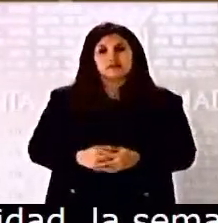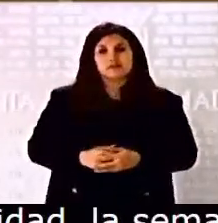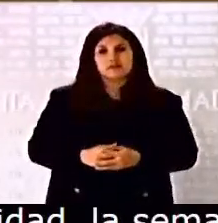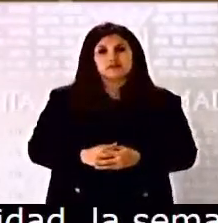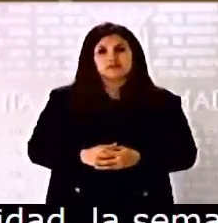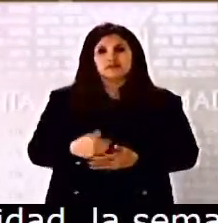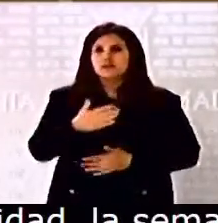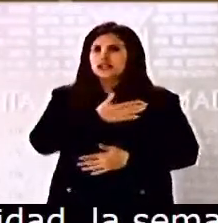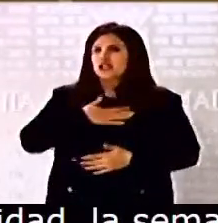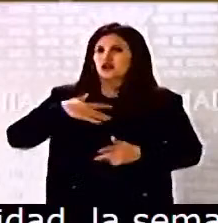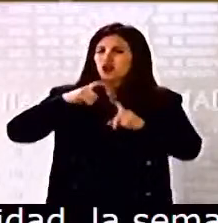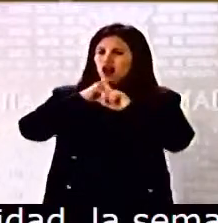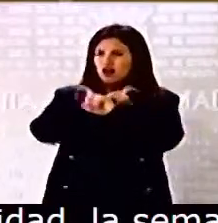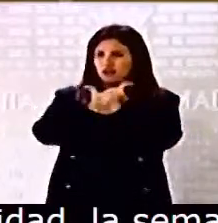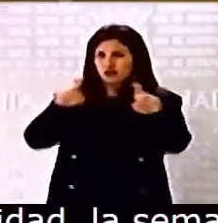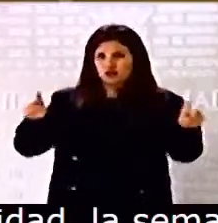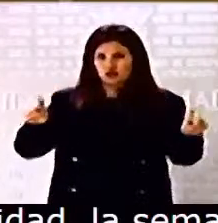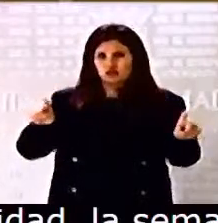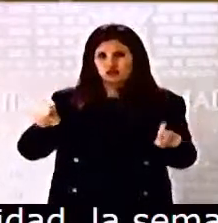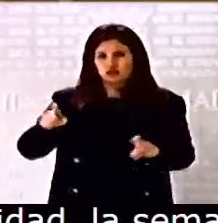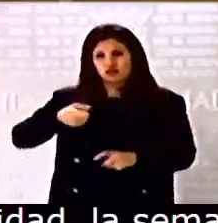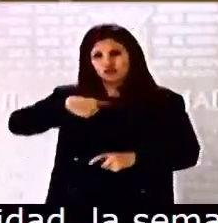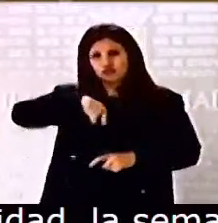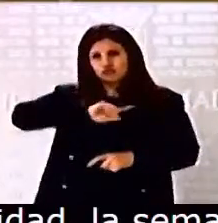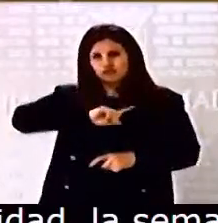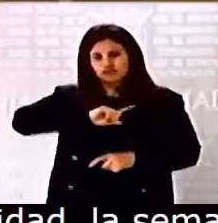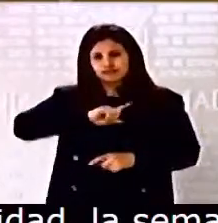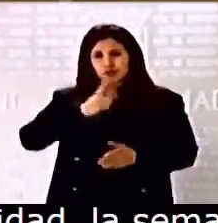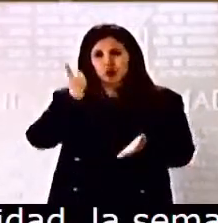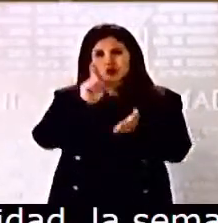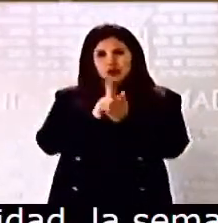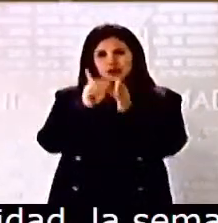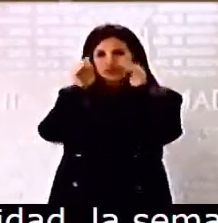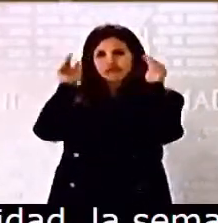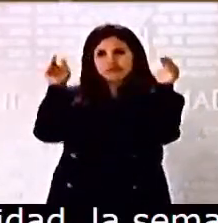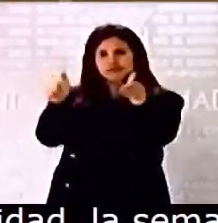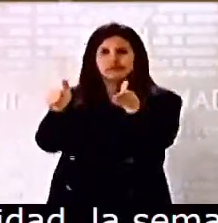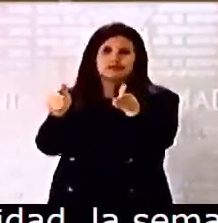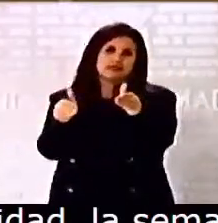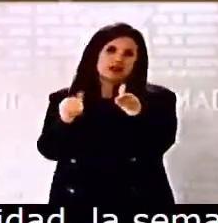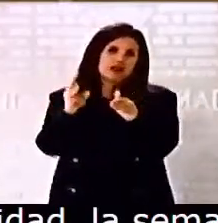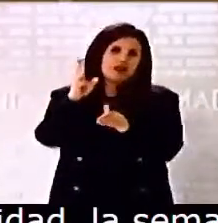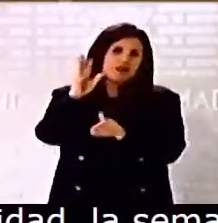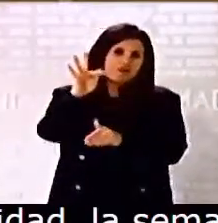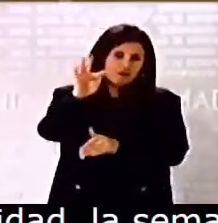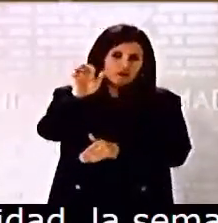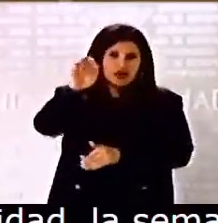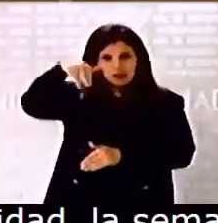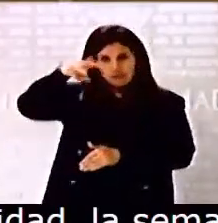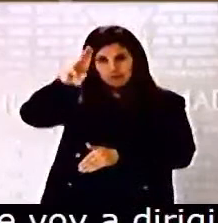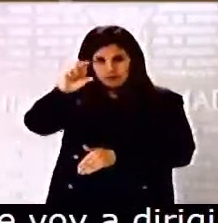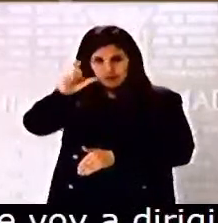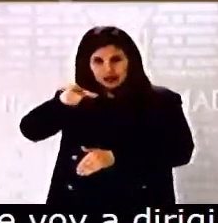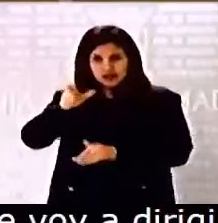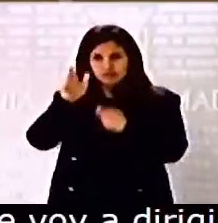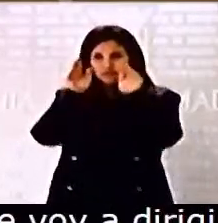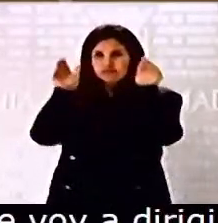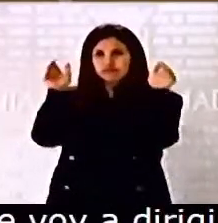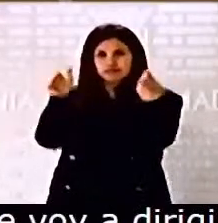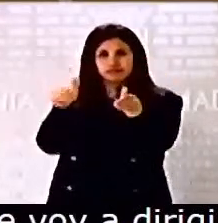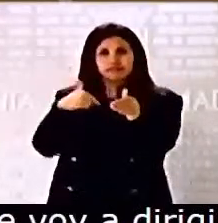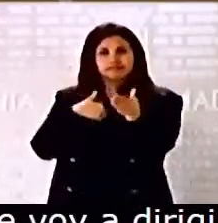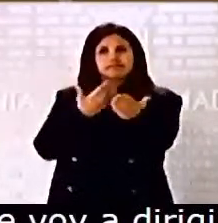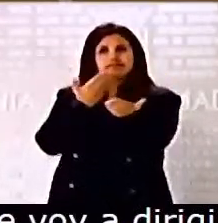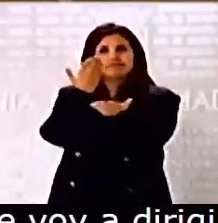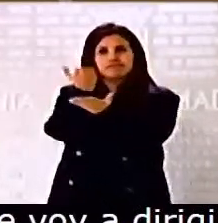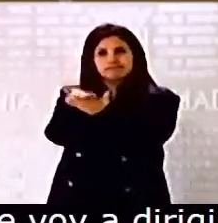Les quiero anunciar que me voy a dirigir nuevamente a la Federación Extremeña de Municipios y Provincias, donde les voy a solicitar a